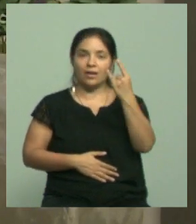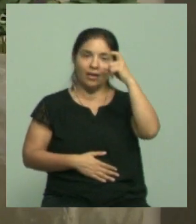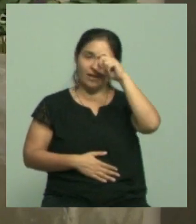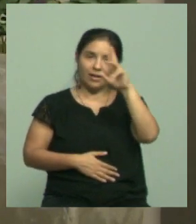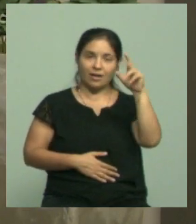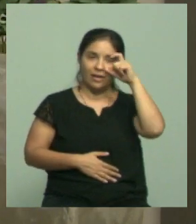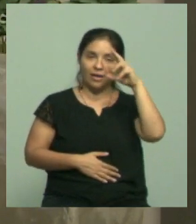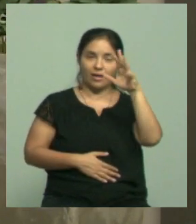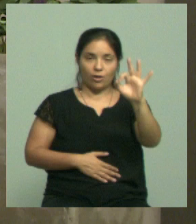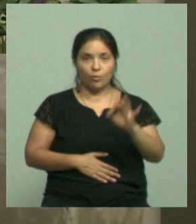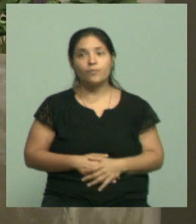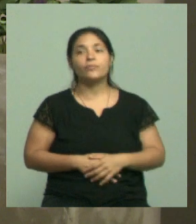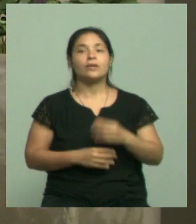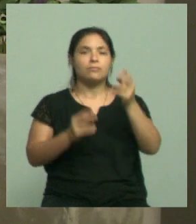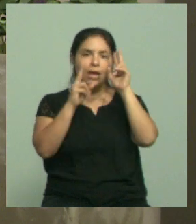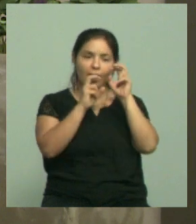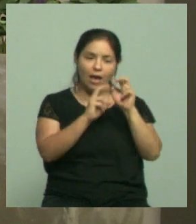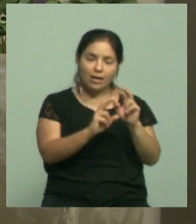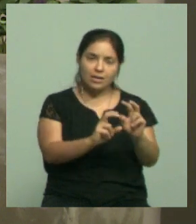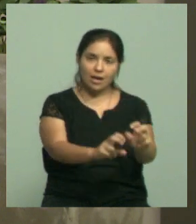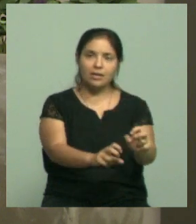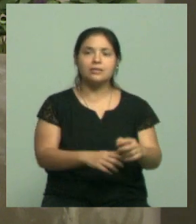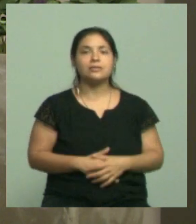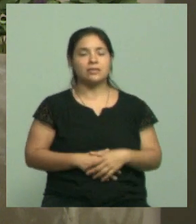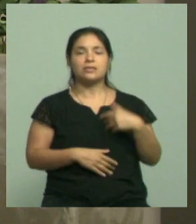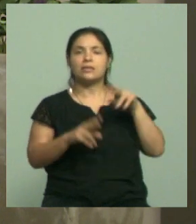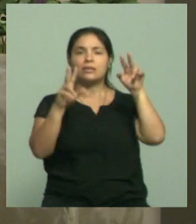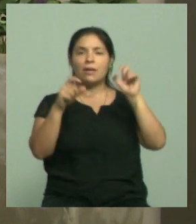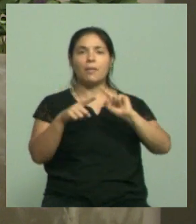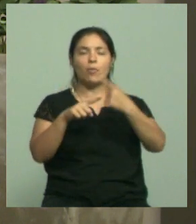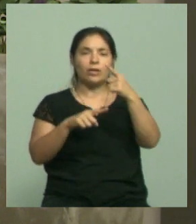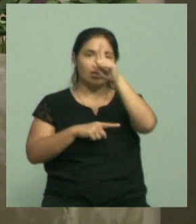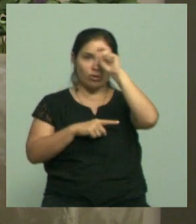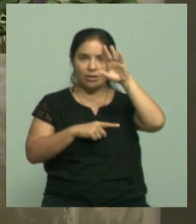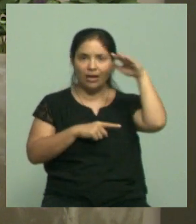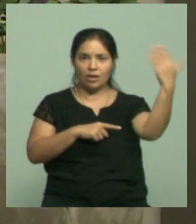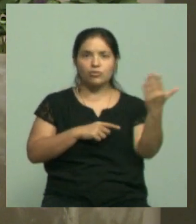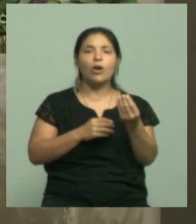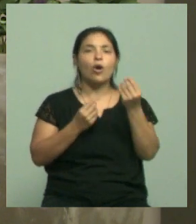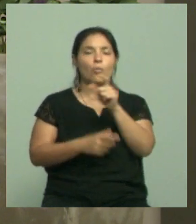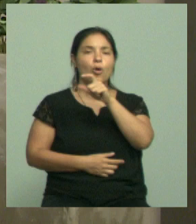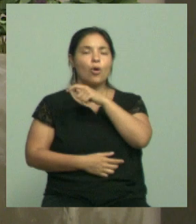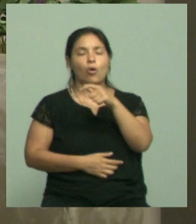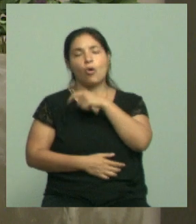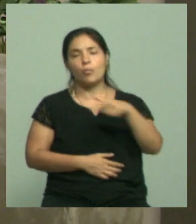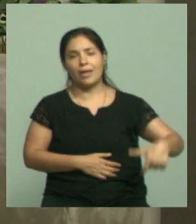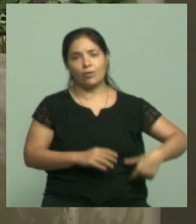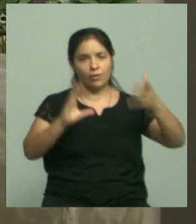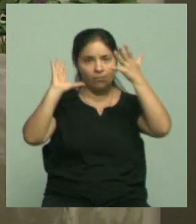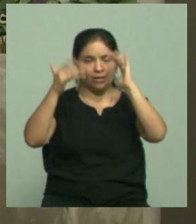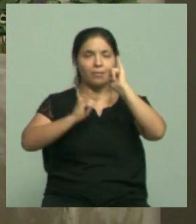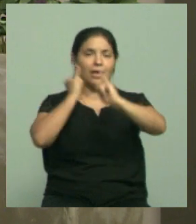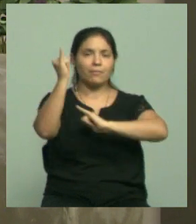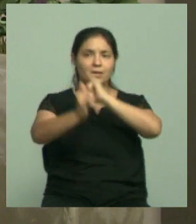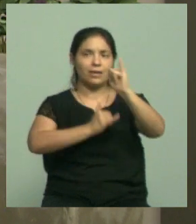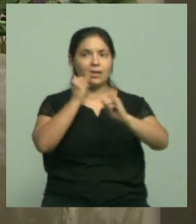en Apuntes, bueno, haciendo el análisis un poco de lo que es la política internacional de gobierno de Javier Milei, bueno, y también sobre el final este repaso de este conflicto